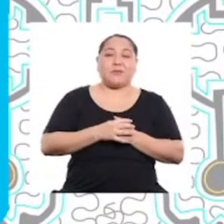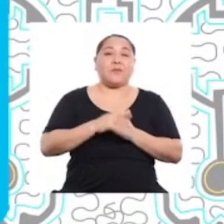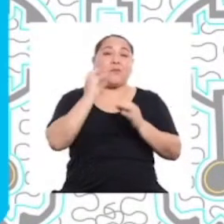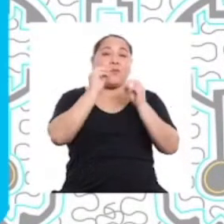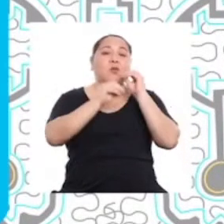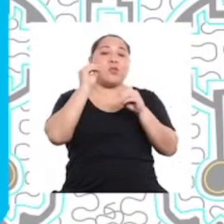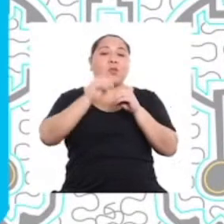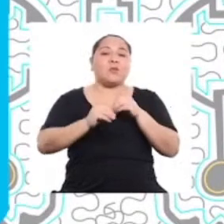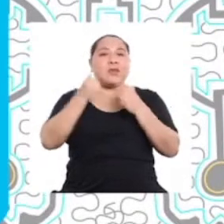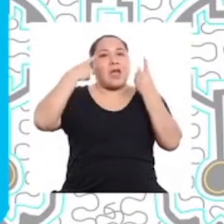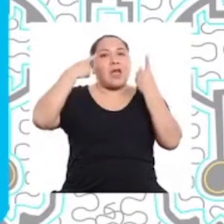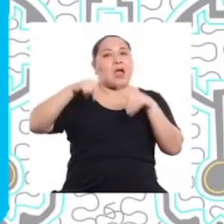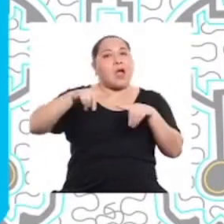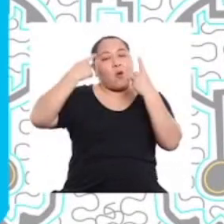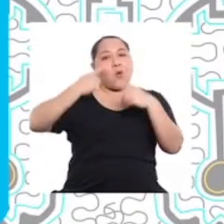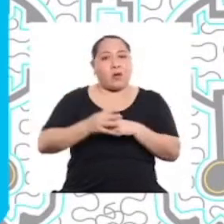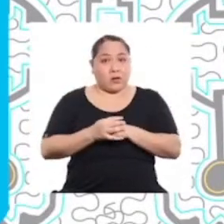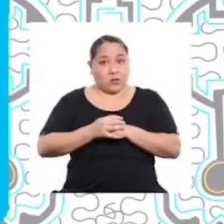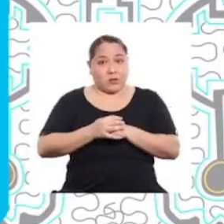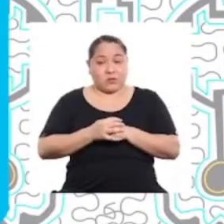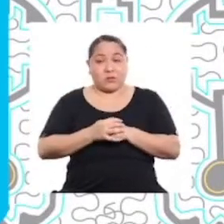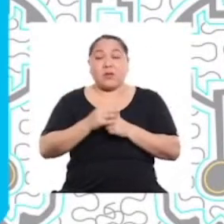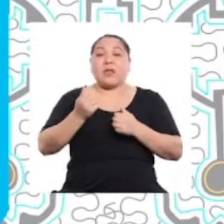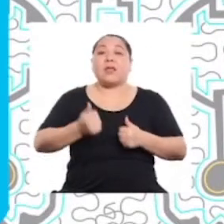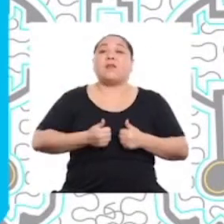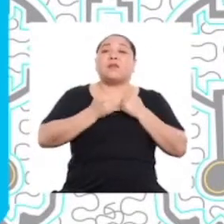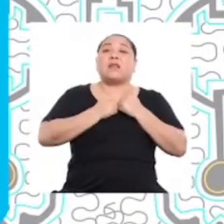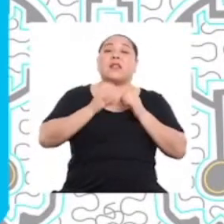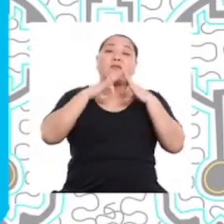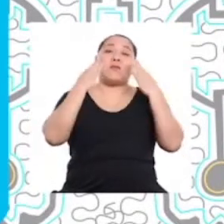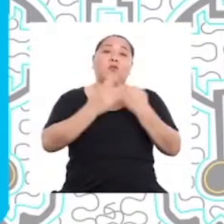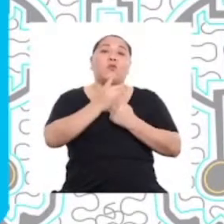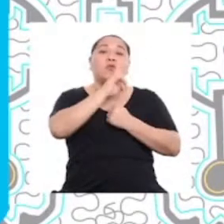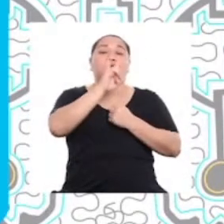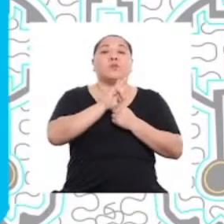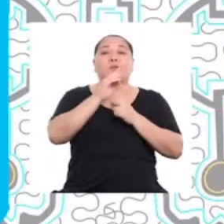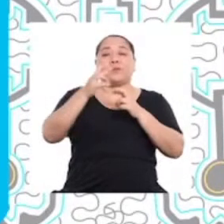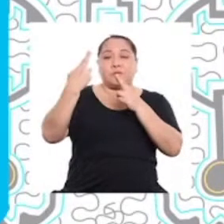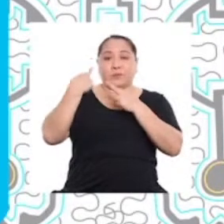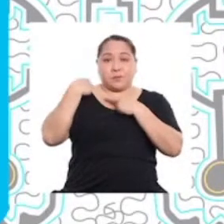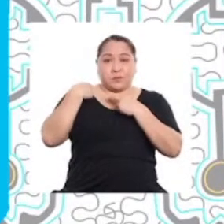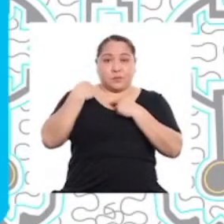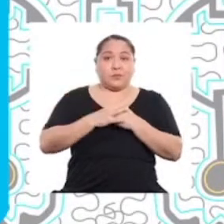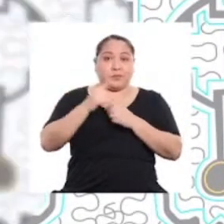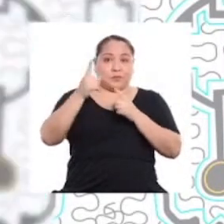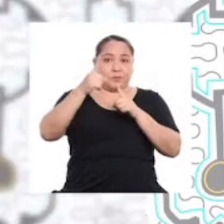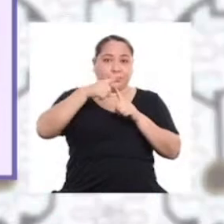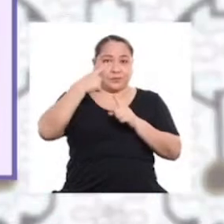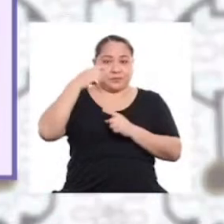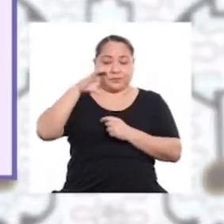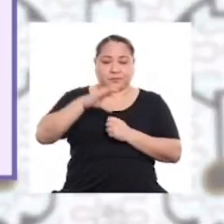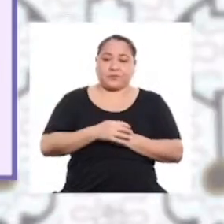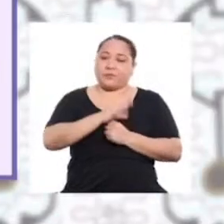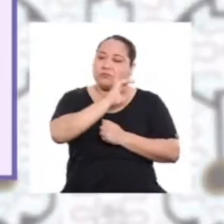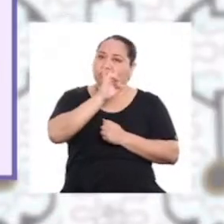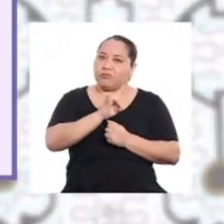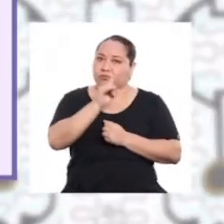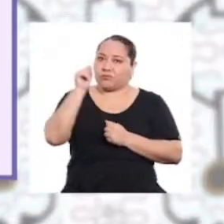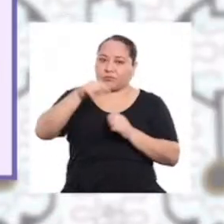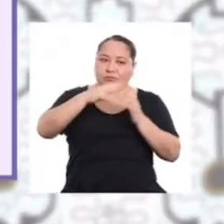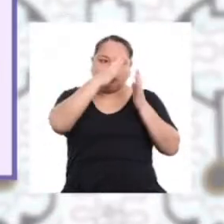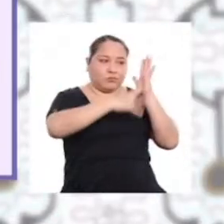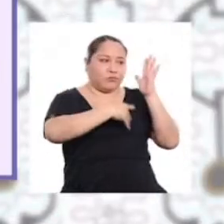ello, propondremos acuerdos de convivencia en la familia para el uso responsable de las TIC. Podemos